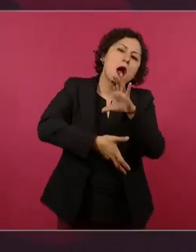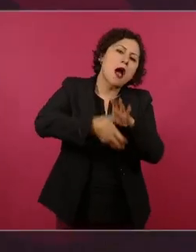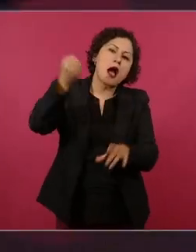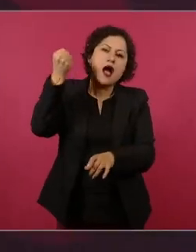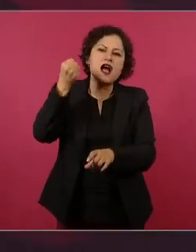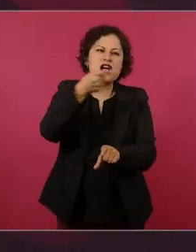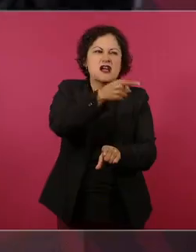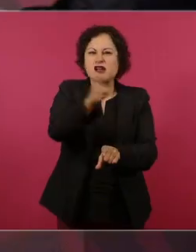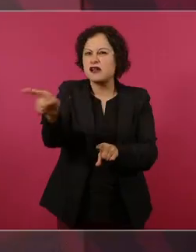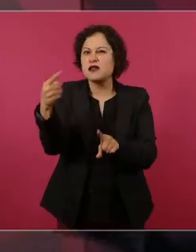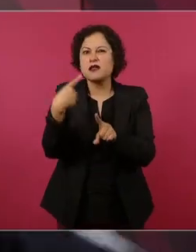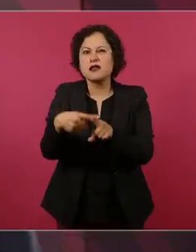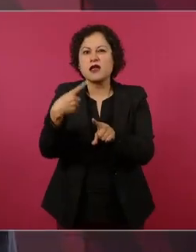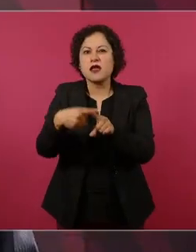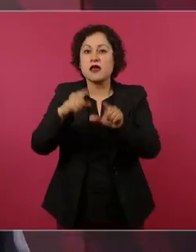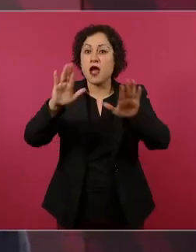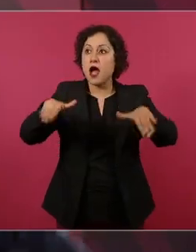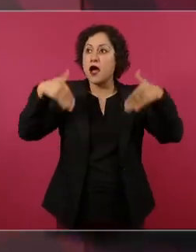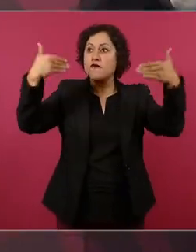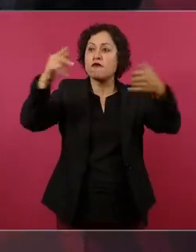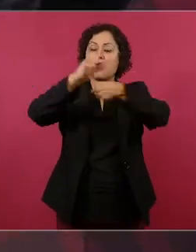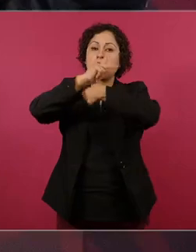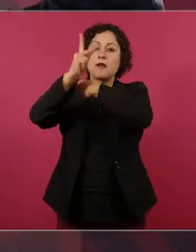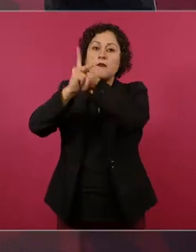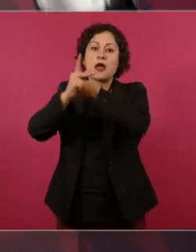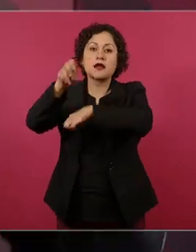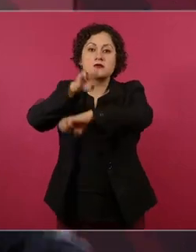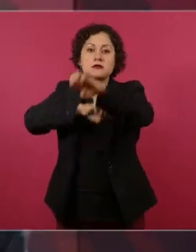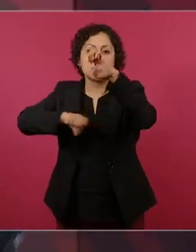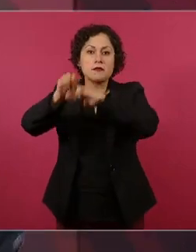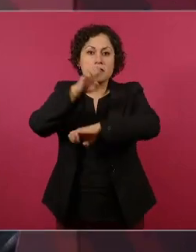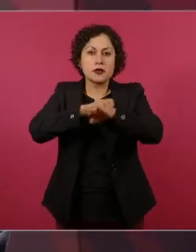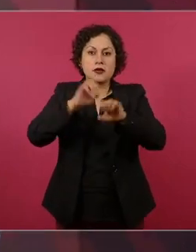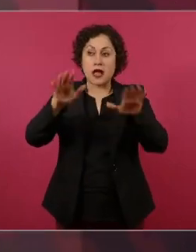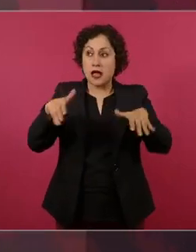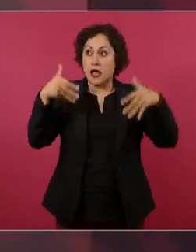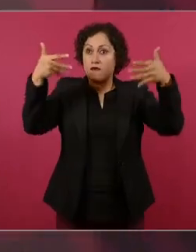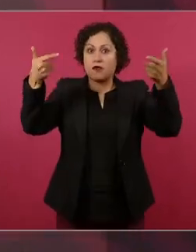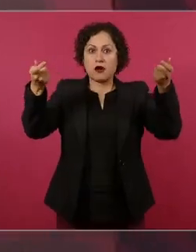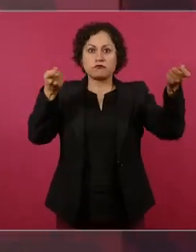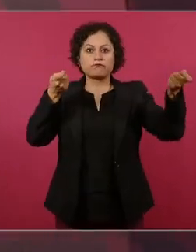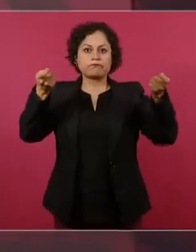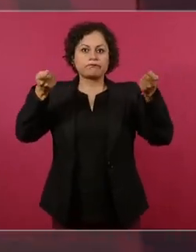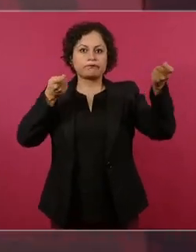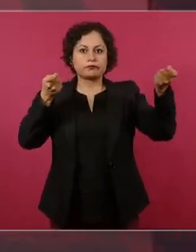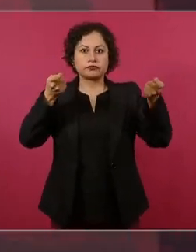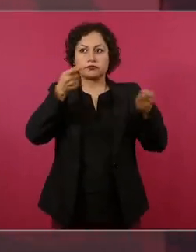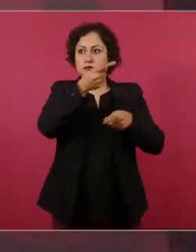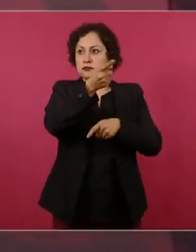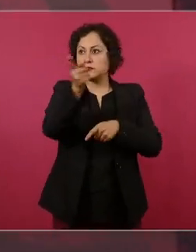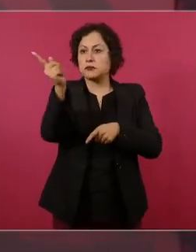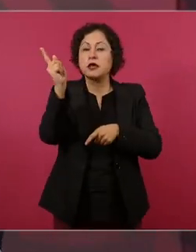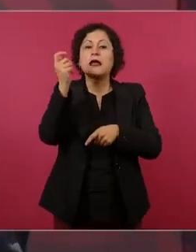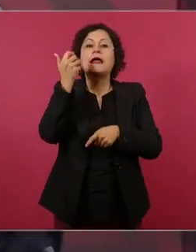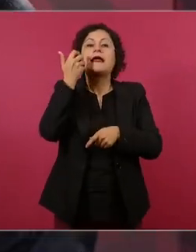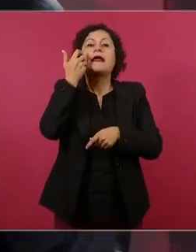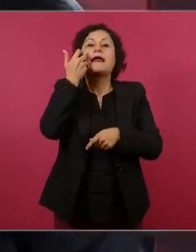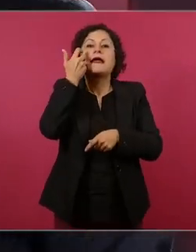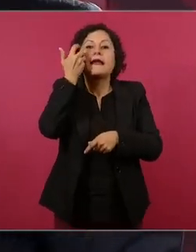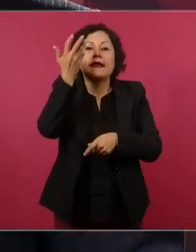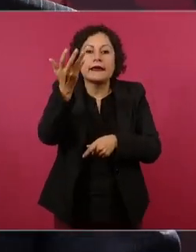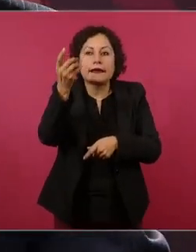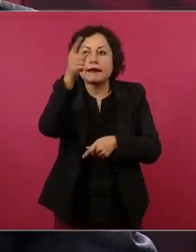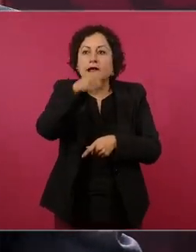que dominaban el país, querían hasta hacer una nueva república, la República del Golfo